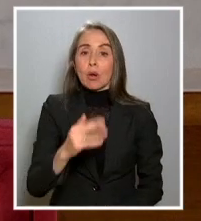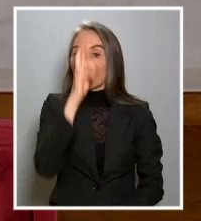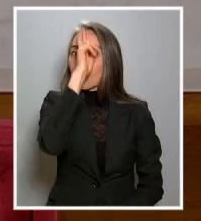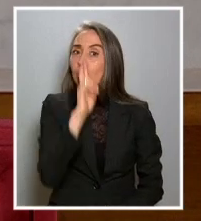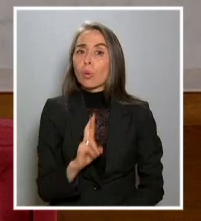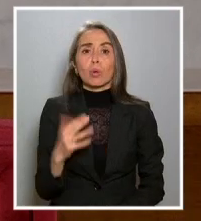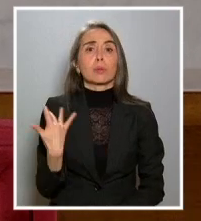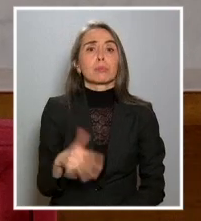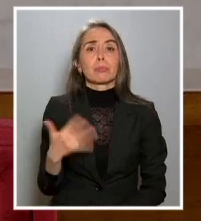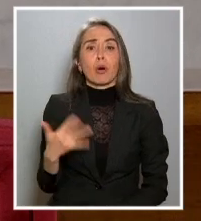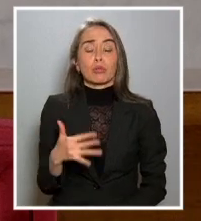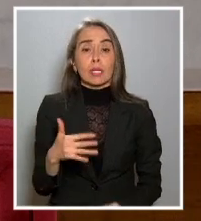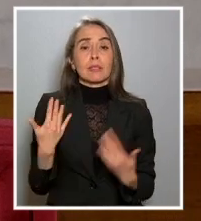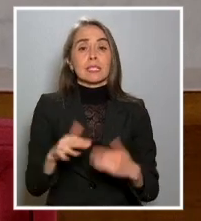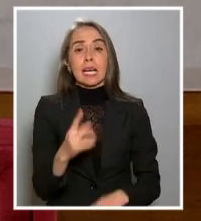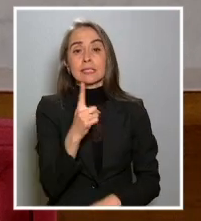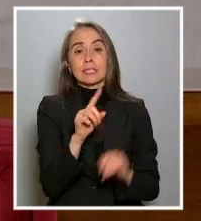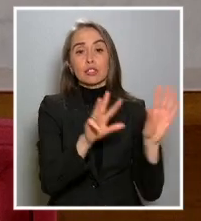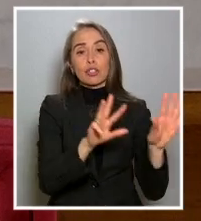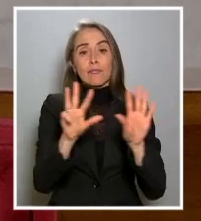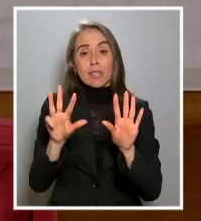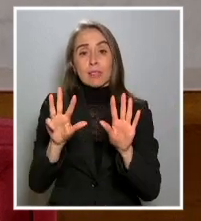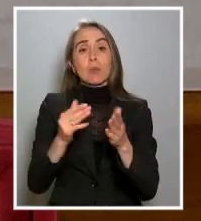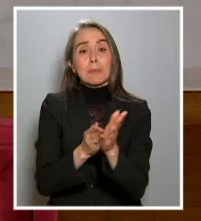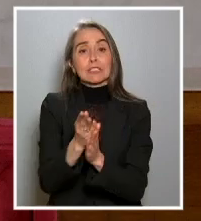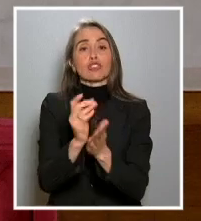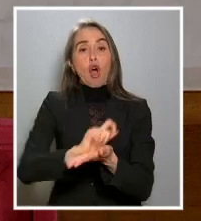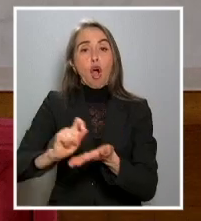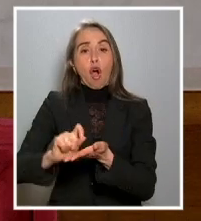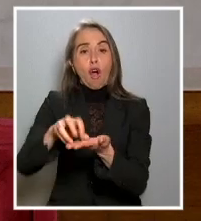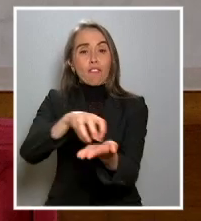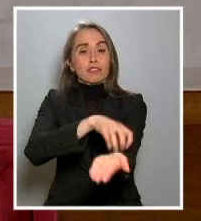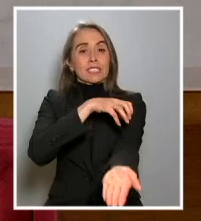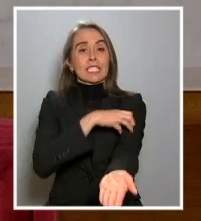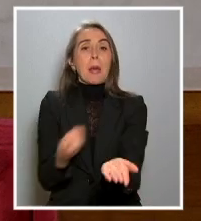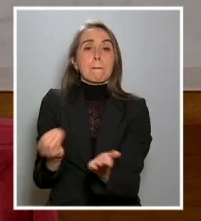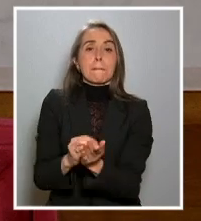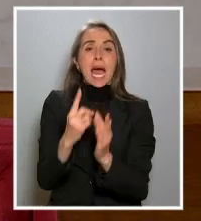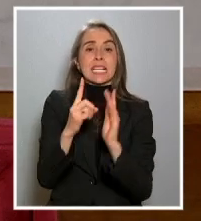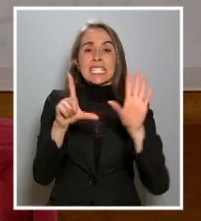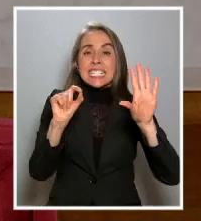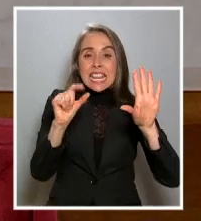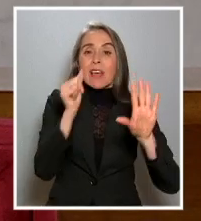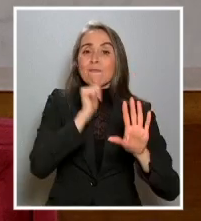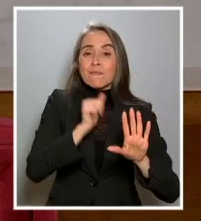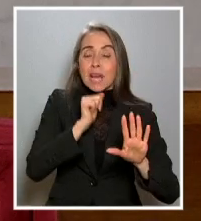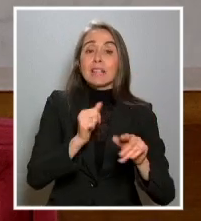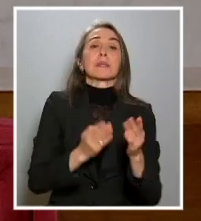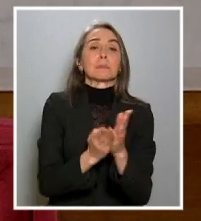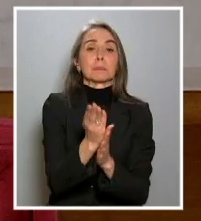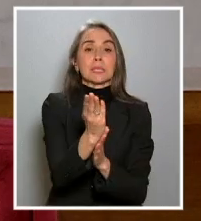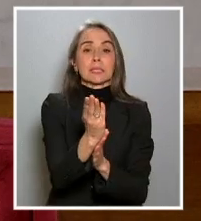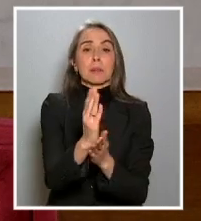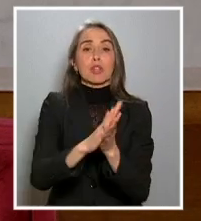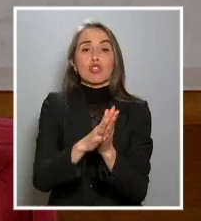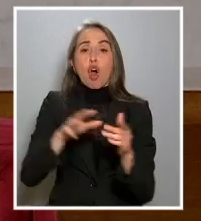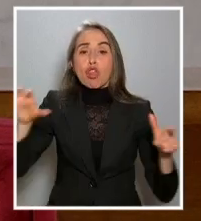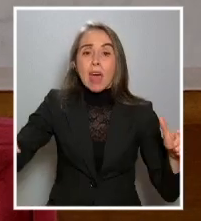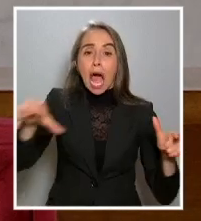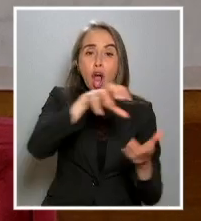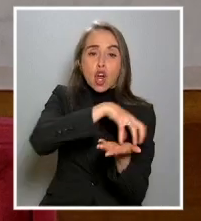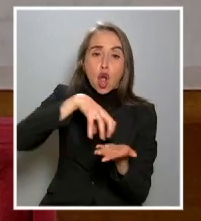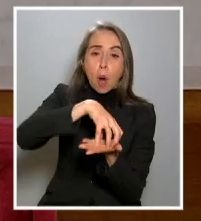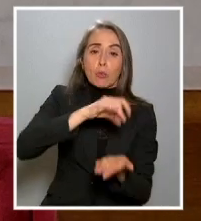fundamental y ya tenemos 199 instaladas, vamos a sumar otras 70 y vamos a habilitar en todas las comunas del